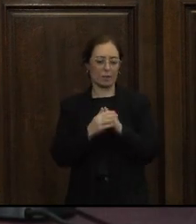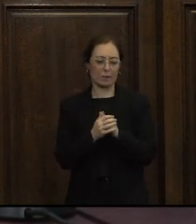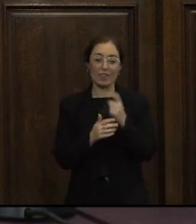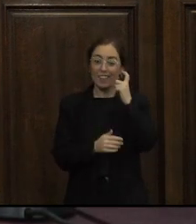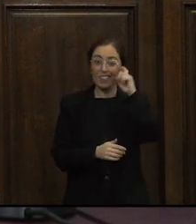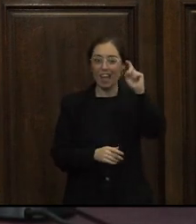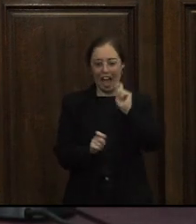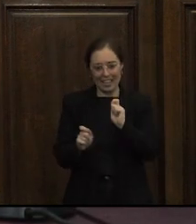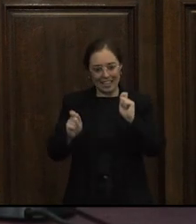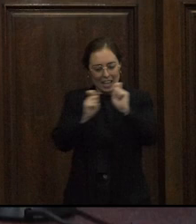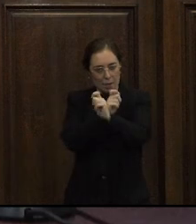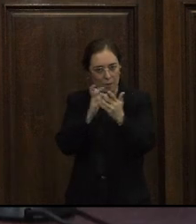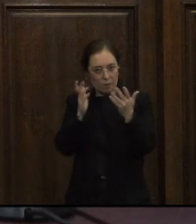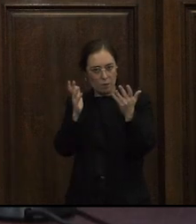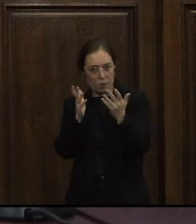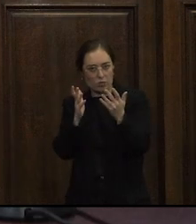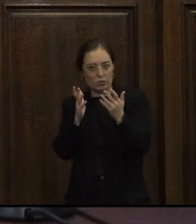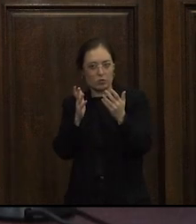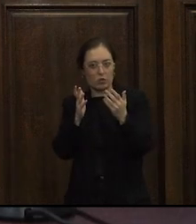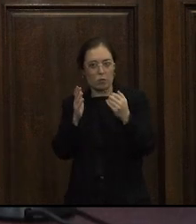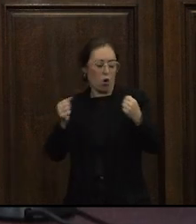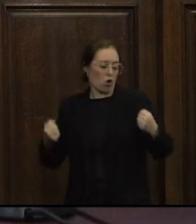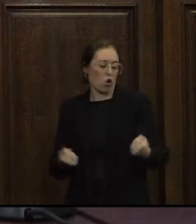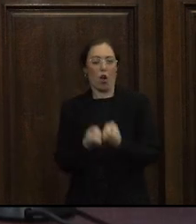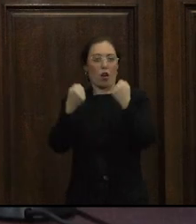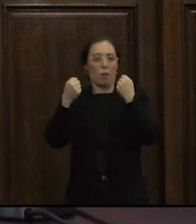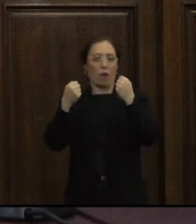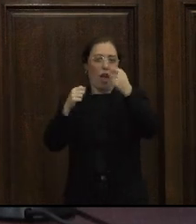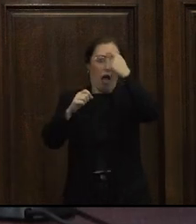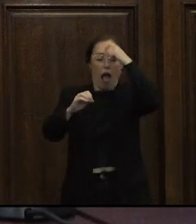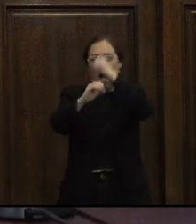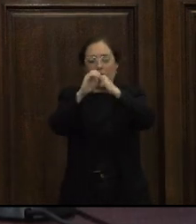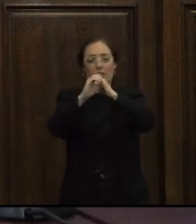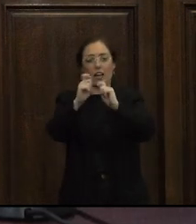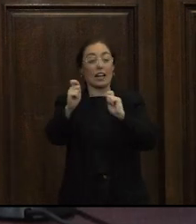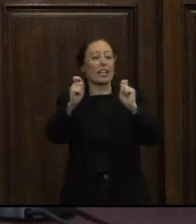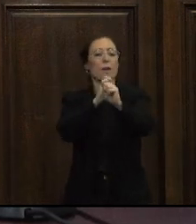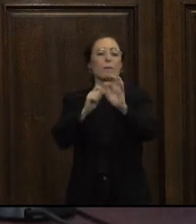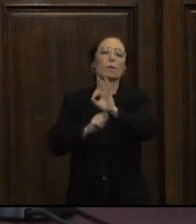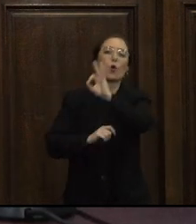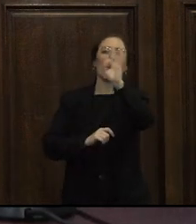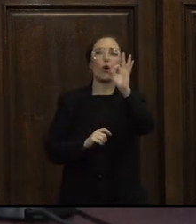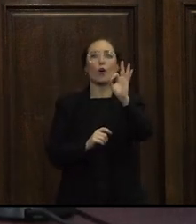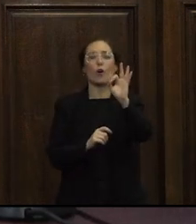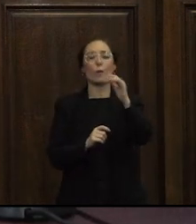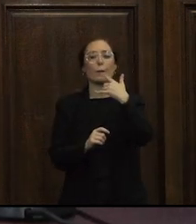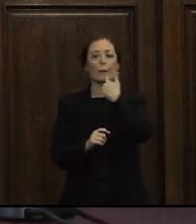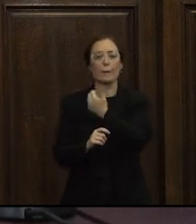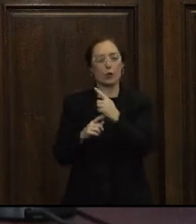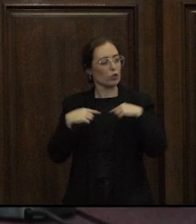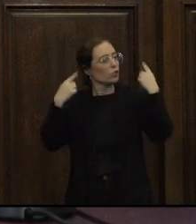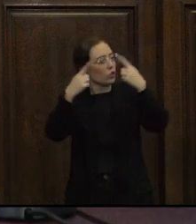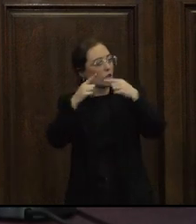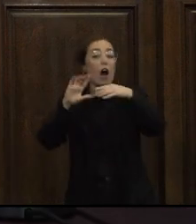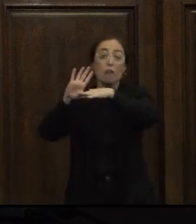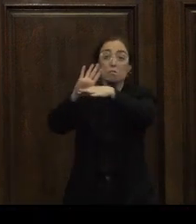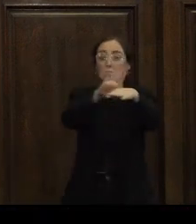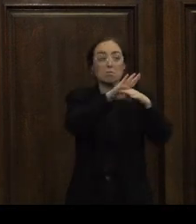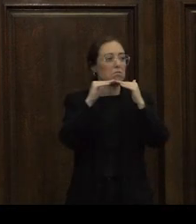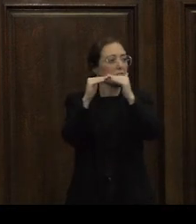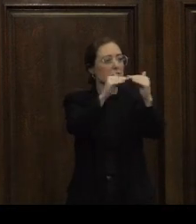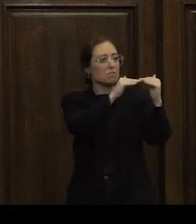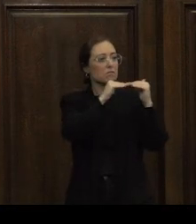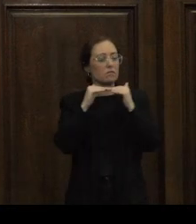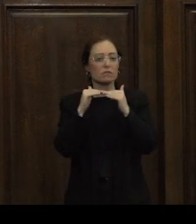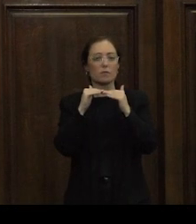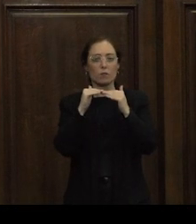estos cambios no fueron causados por las tecnologías digitales o por nuestra creciente compatibilidad y todavía